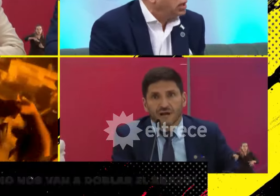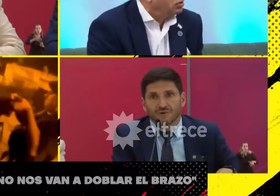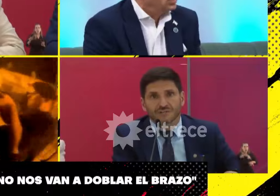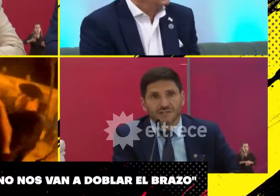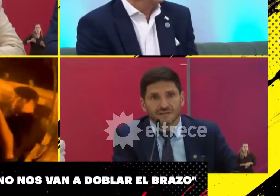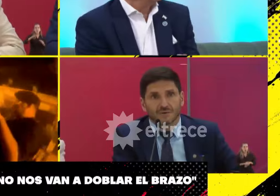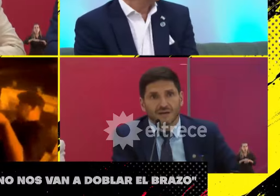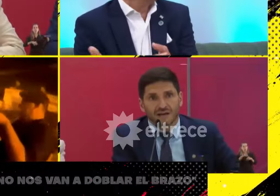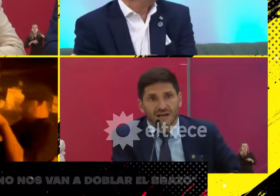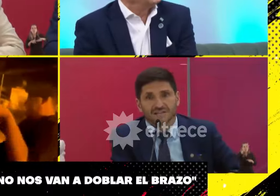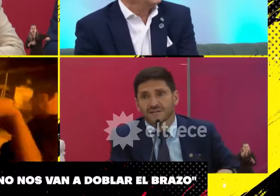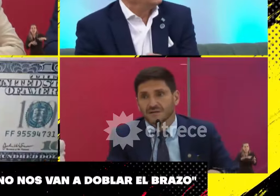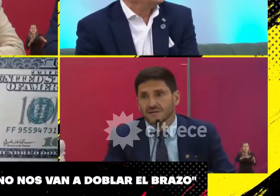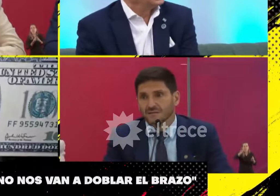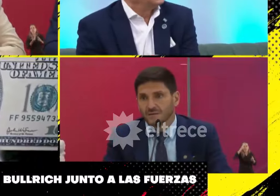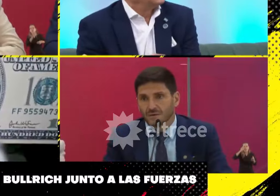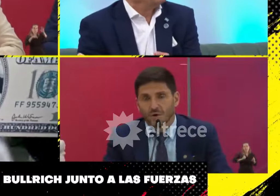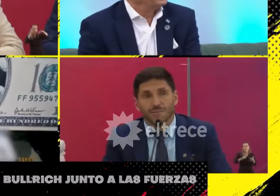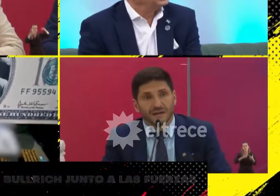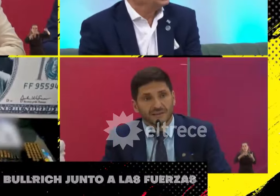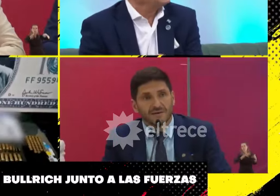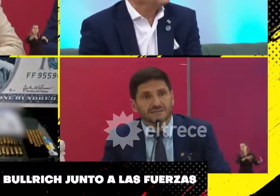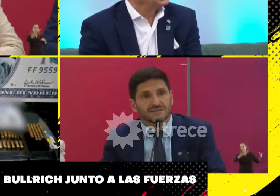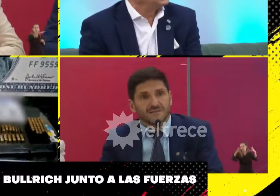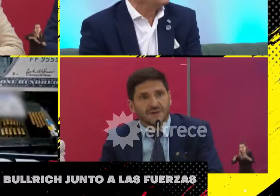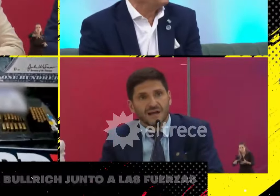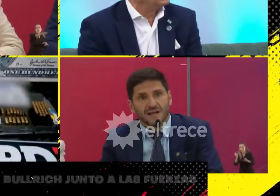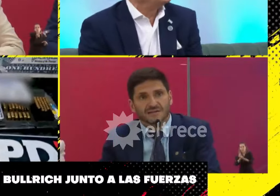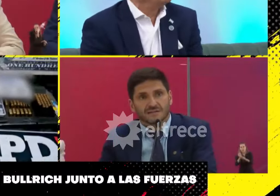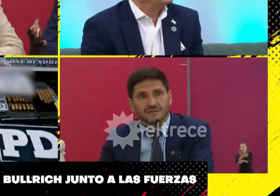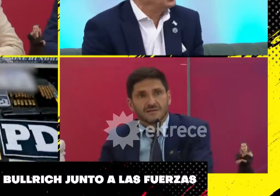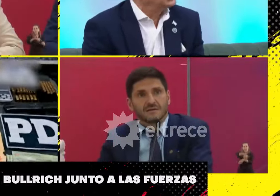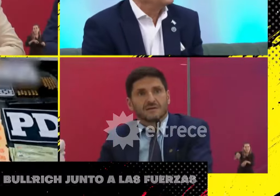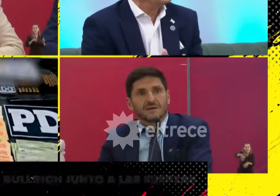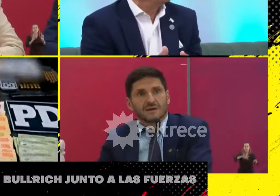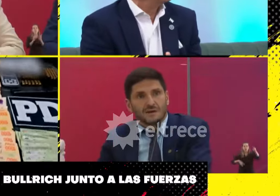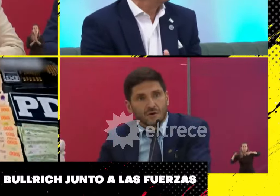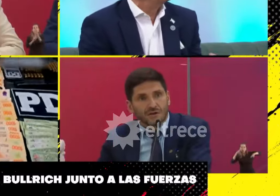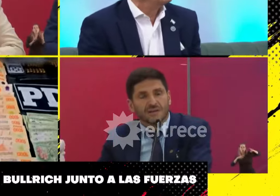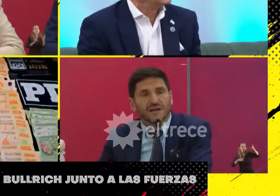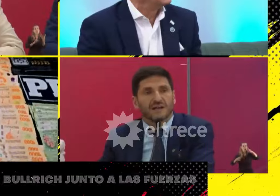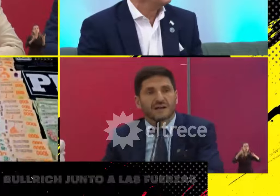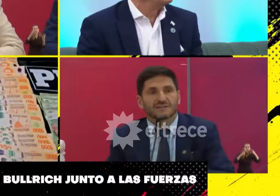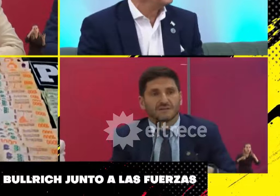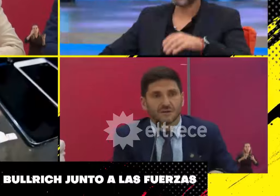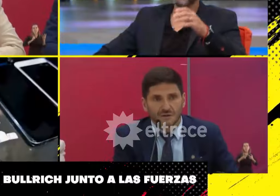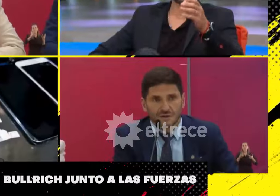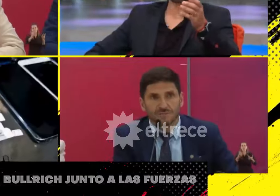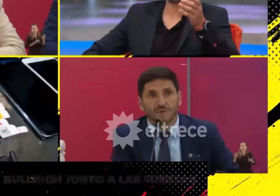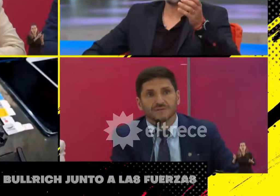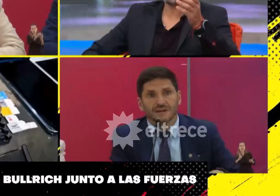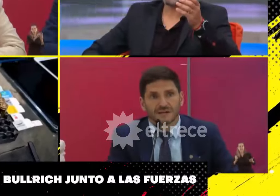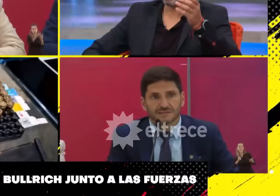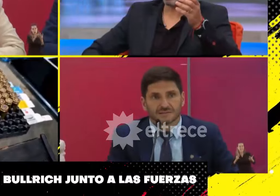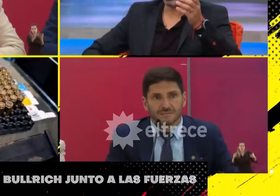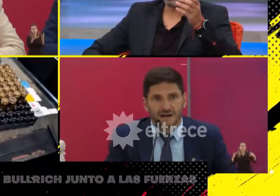nos dijo que era una guerra perdida luchar la prevención contra el narcotráfico. Una vergüenza, eso no lo puede decir nunca. ¿Pero cómo se hace? ¿Por dónde se empieza?